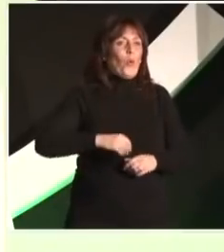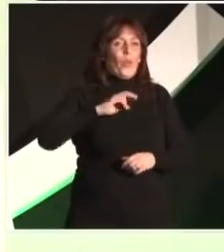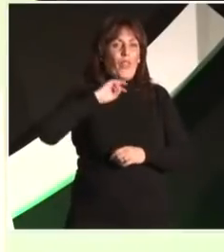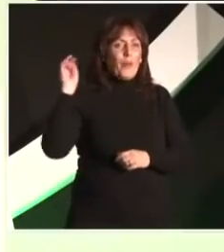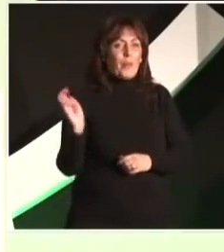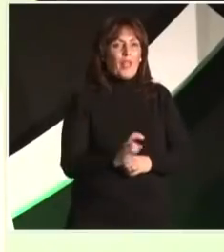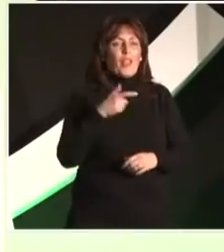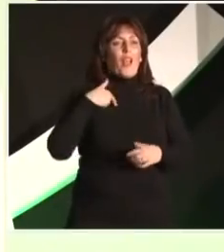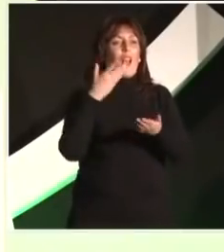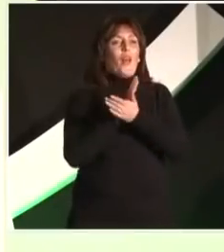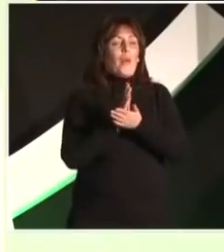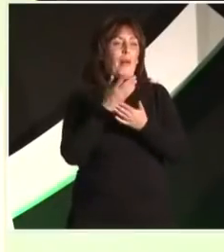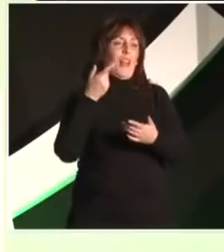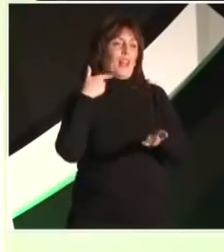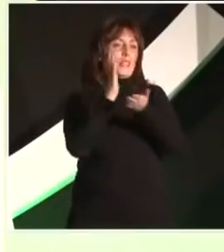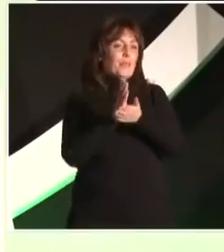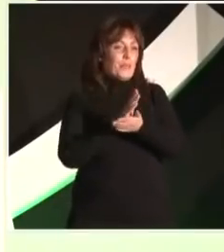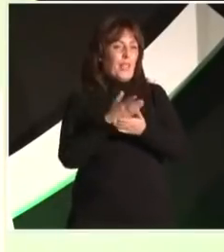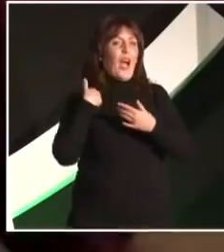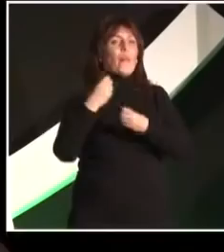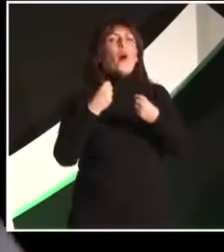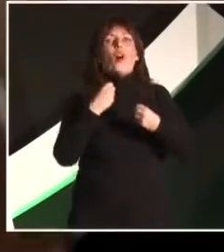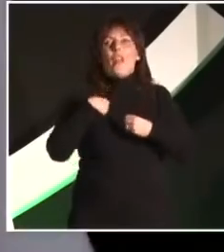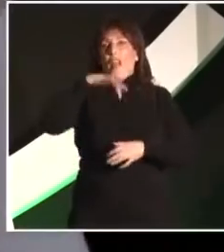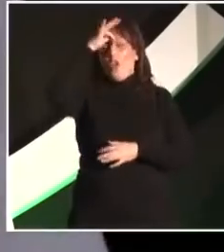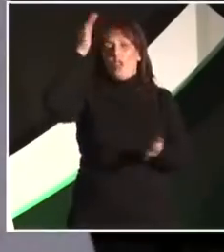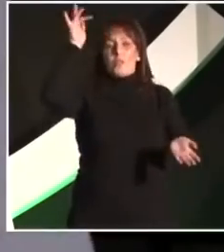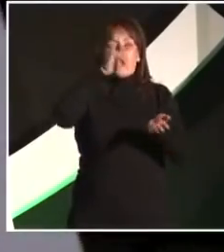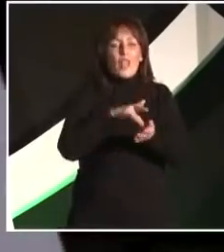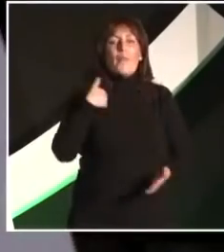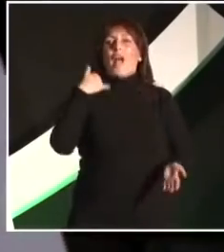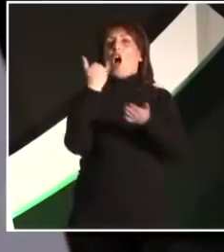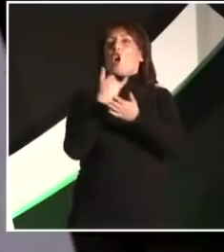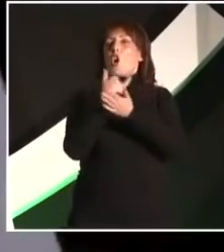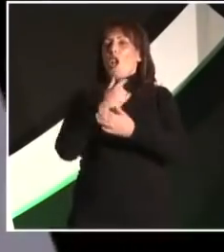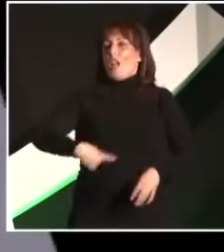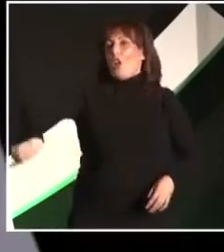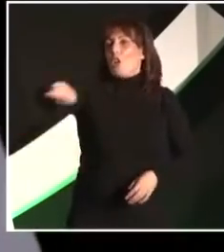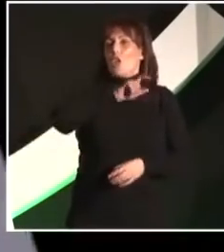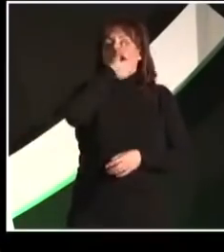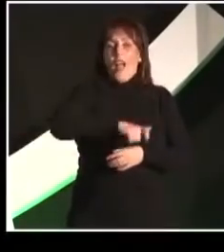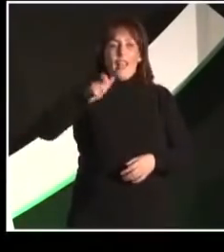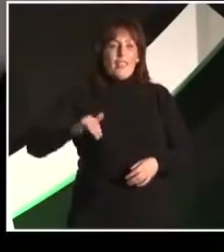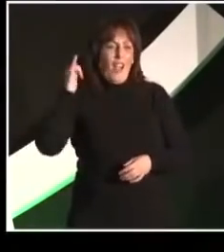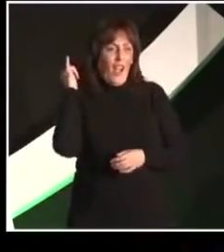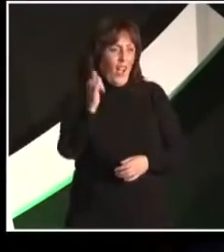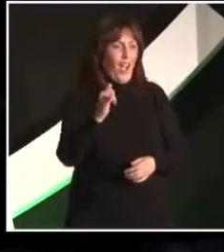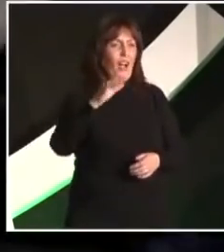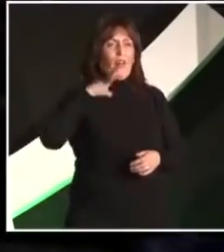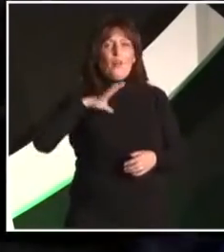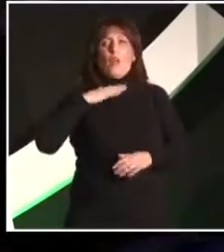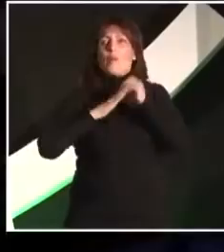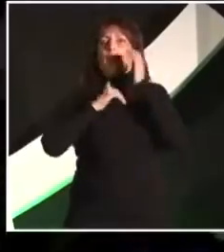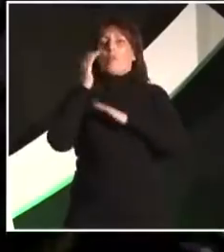ser interventores y apoderados el próximo domingo, para que en ningún colegio falte nuestra gente vigilando que el proceso